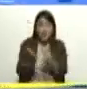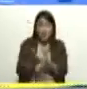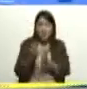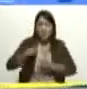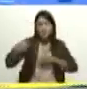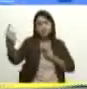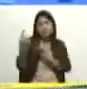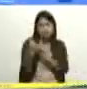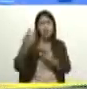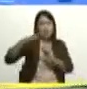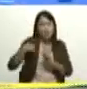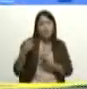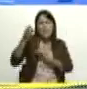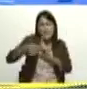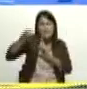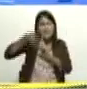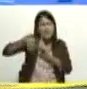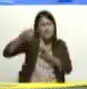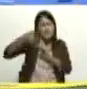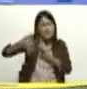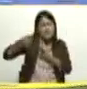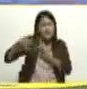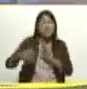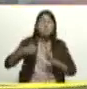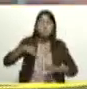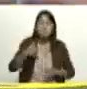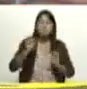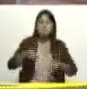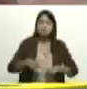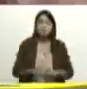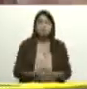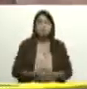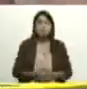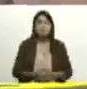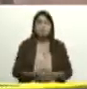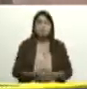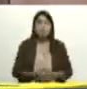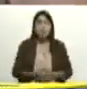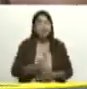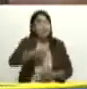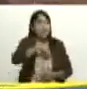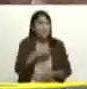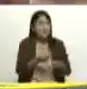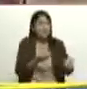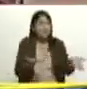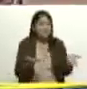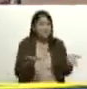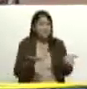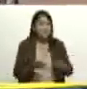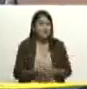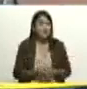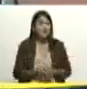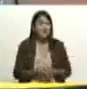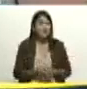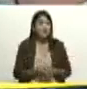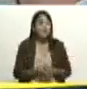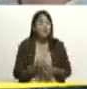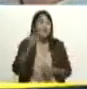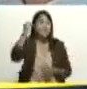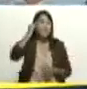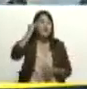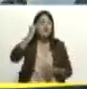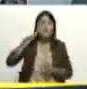quieren. Se lo discutimos pelo a pelo. La hemos ido construyendo en base al